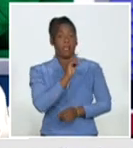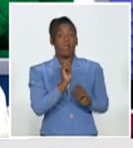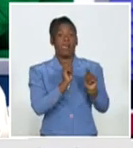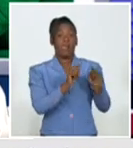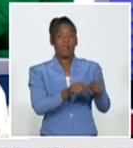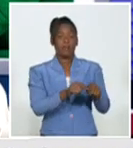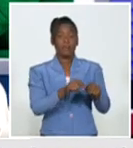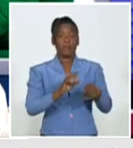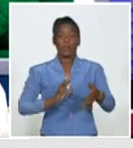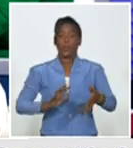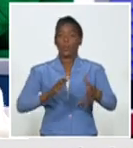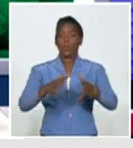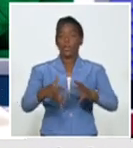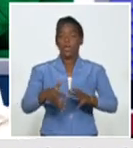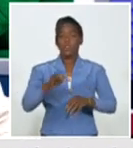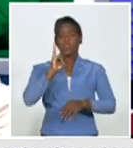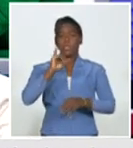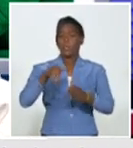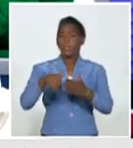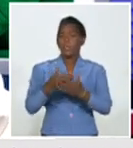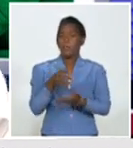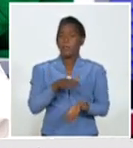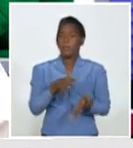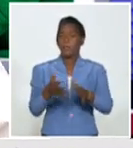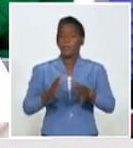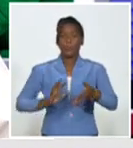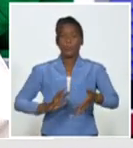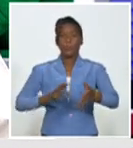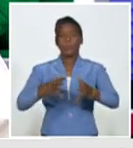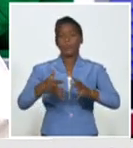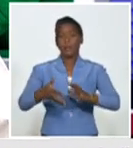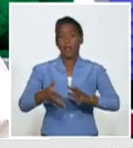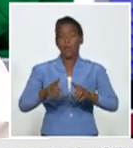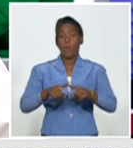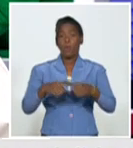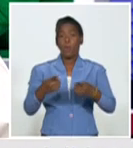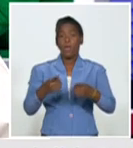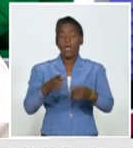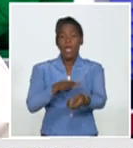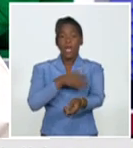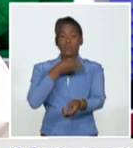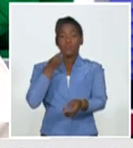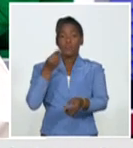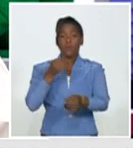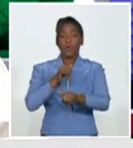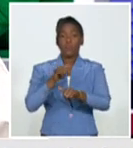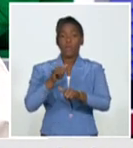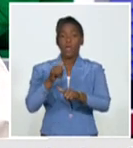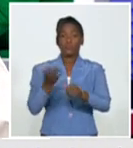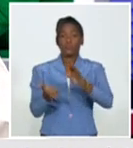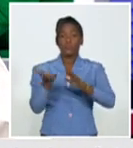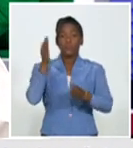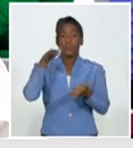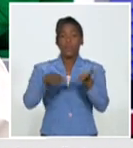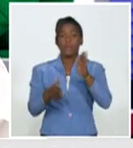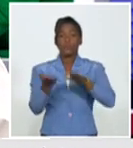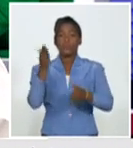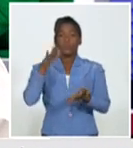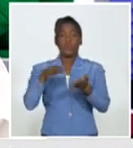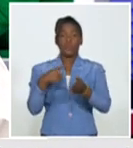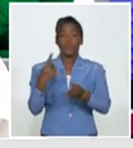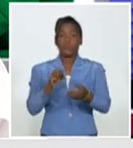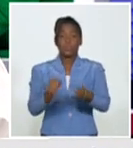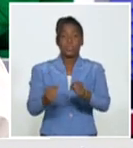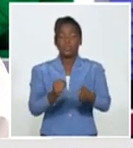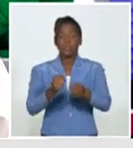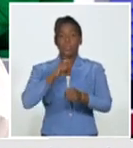complicaciones, fundamentalmente por una descompensación diabética que fue difícil de corregir